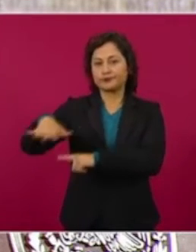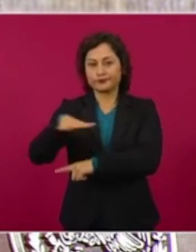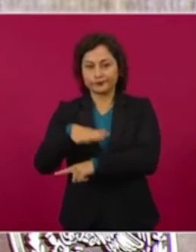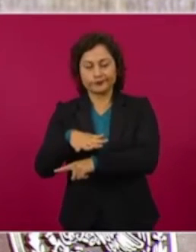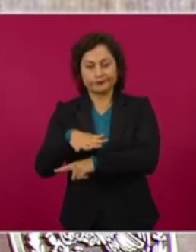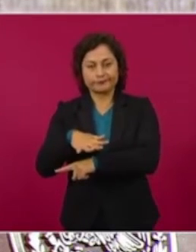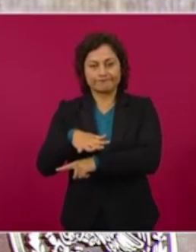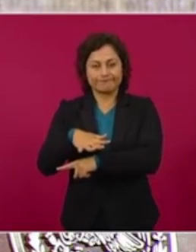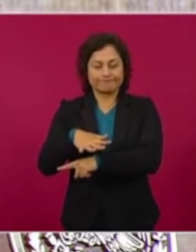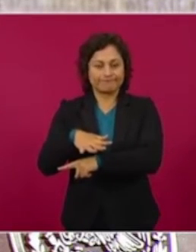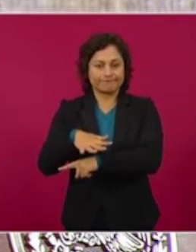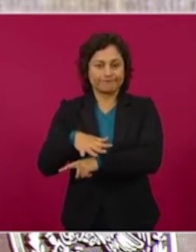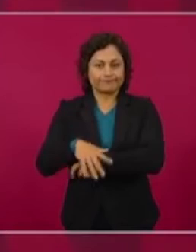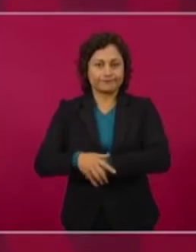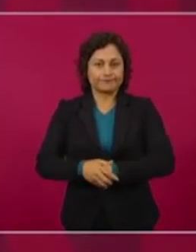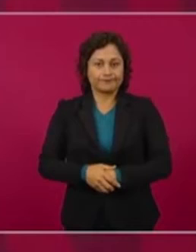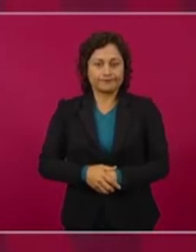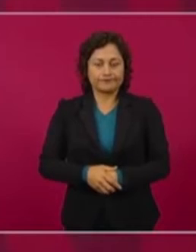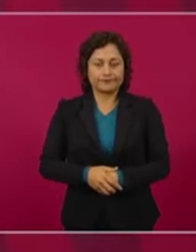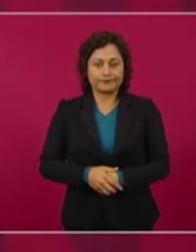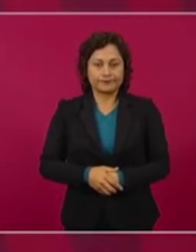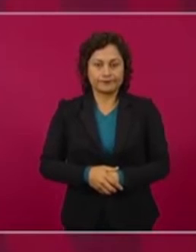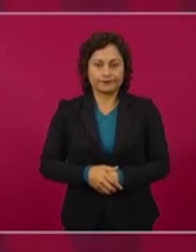inmobiliario en